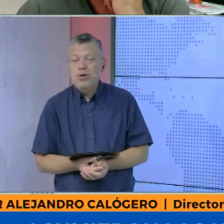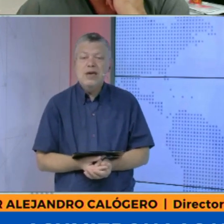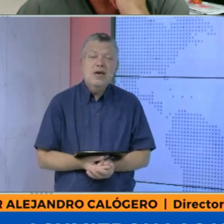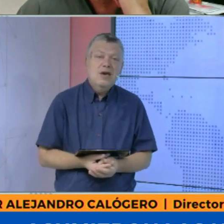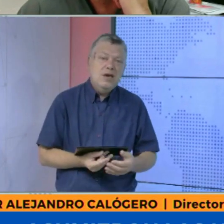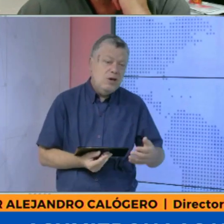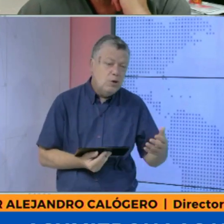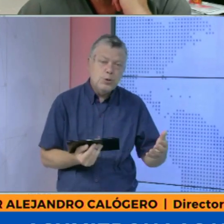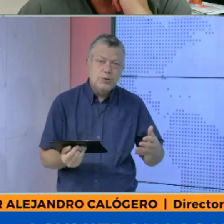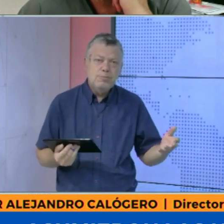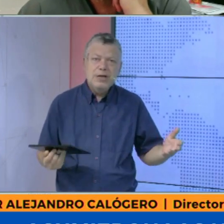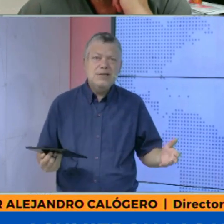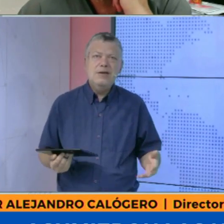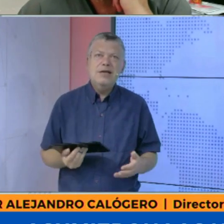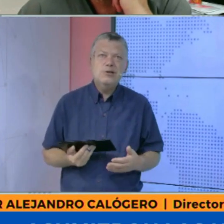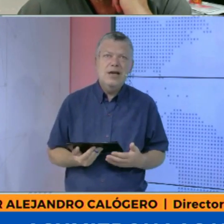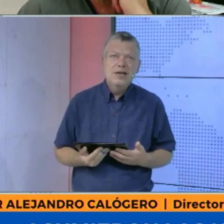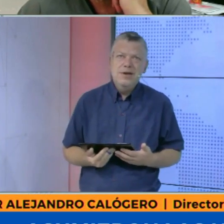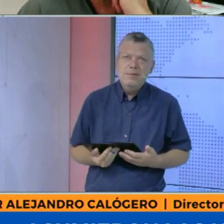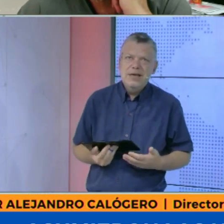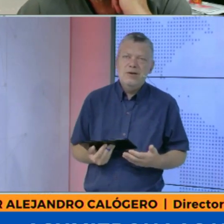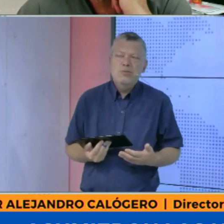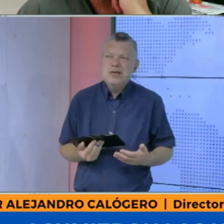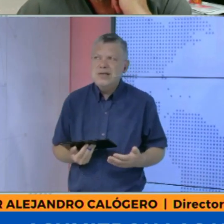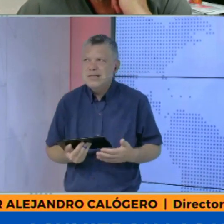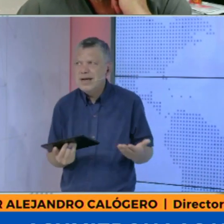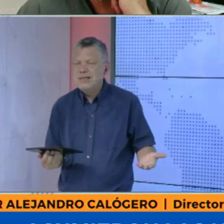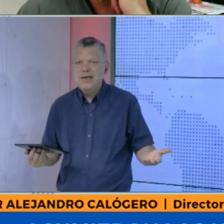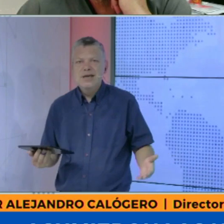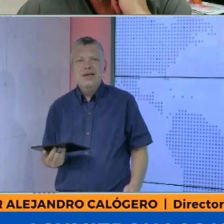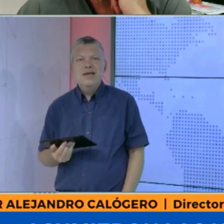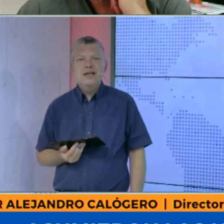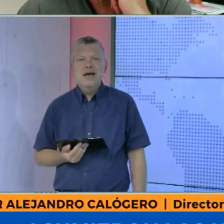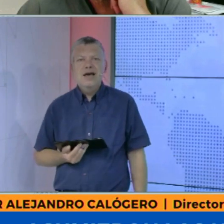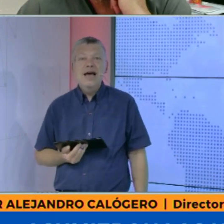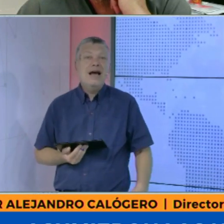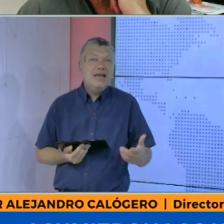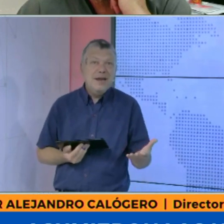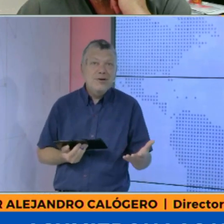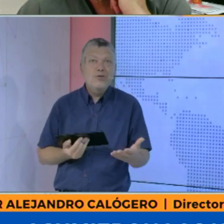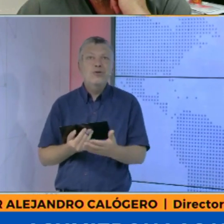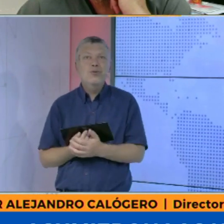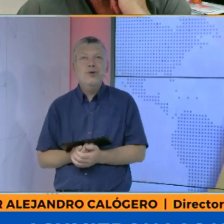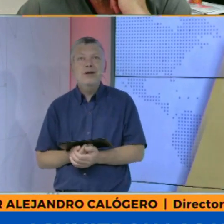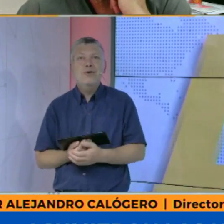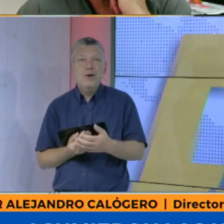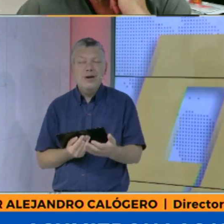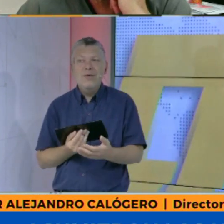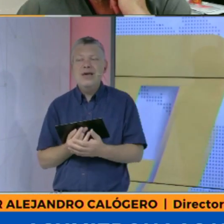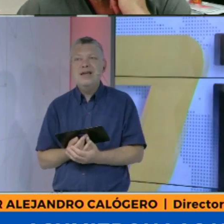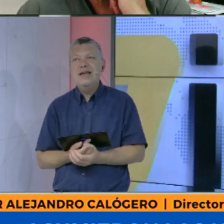San Roque y otros por allí a nivel nacional, realmente, como se dice, hay que sacarse la galera, ¿no? Cuando uno